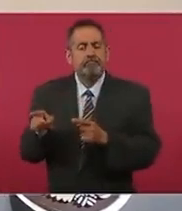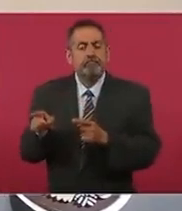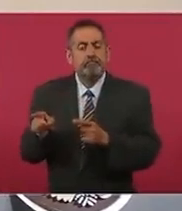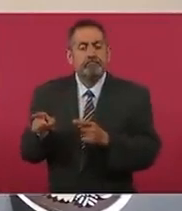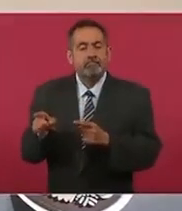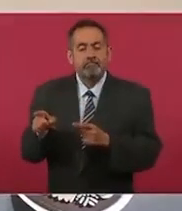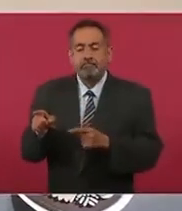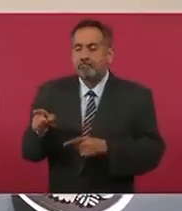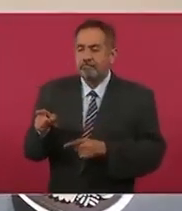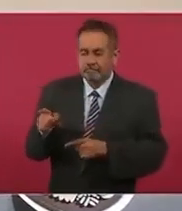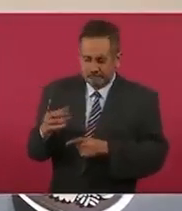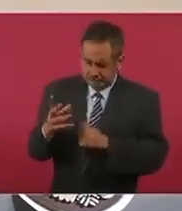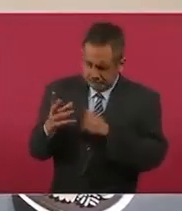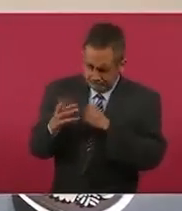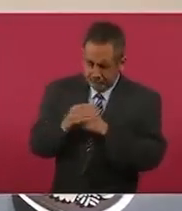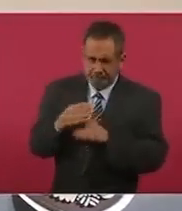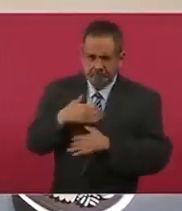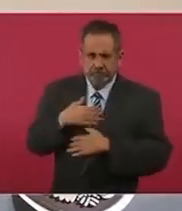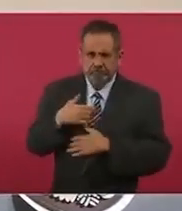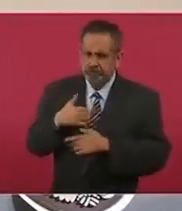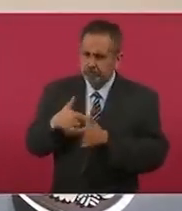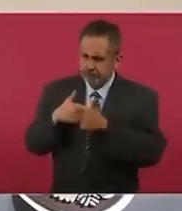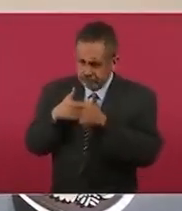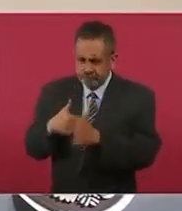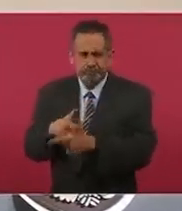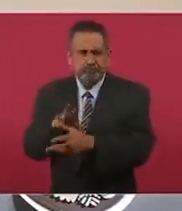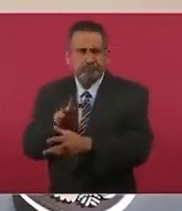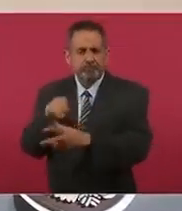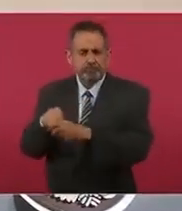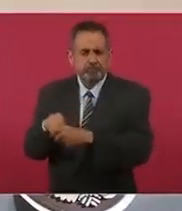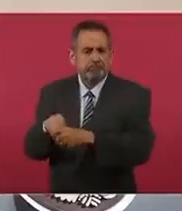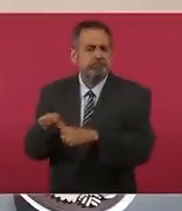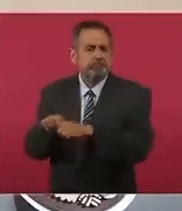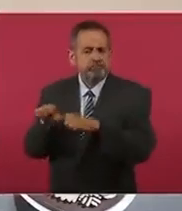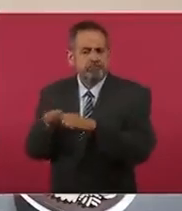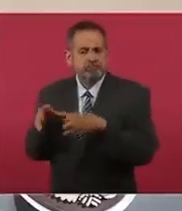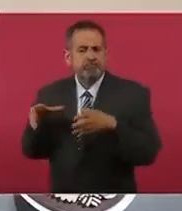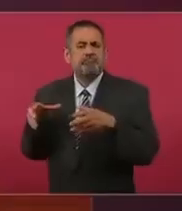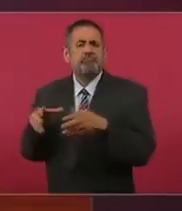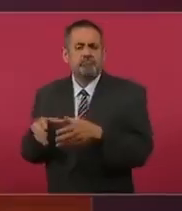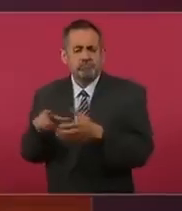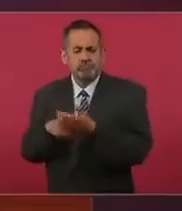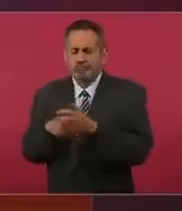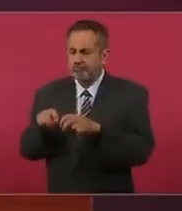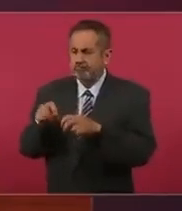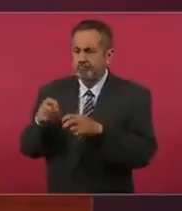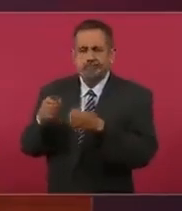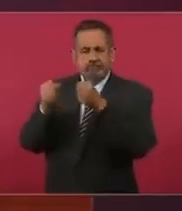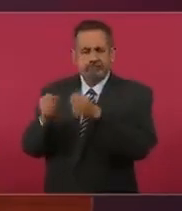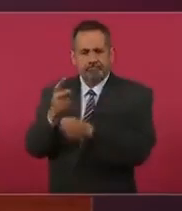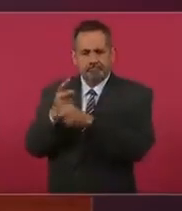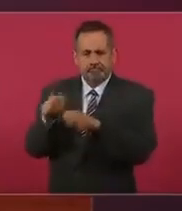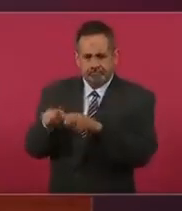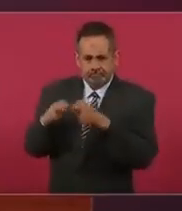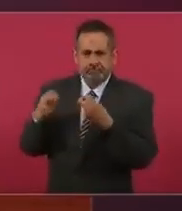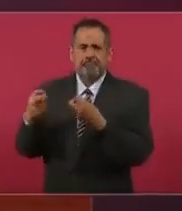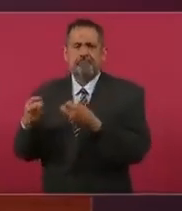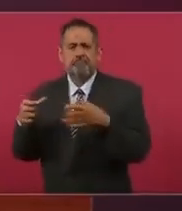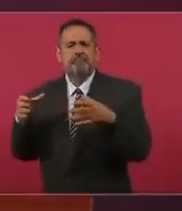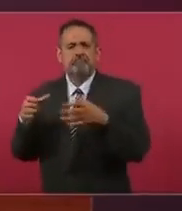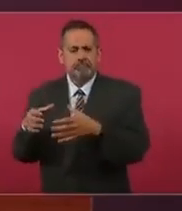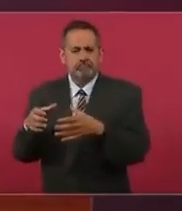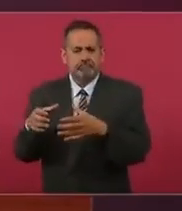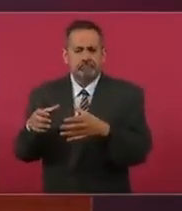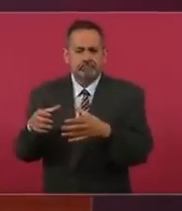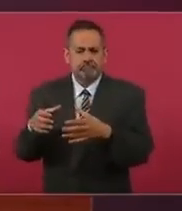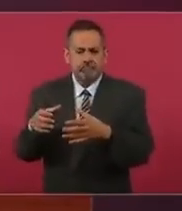me permitiera seguir formando parte del gabinete que